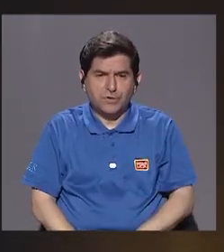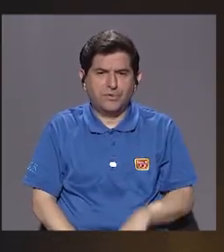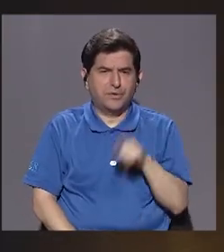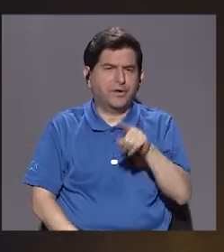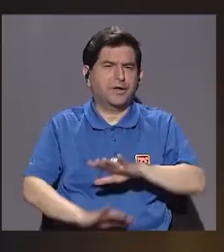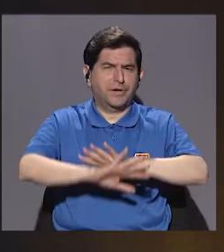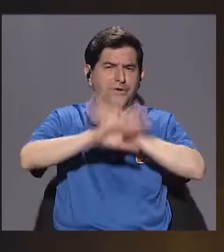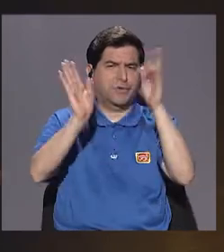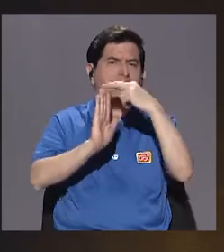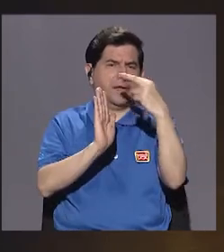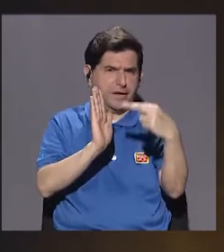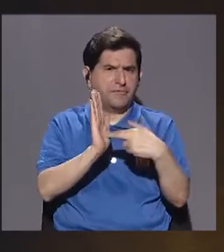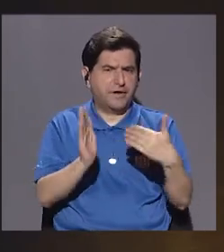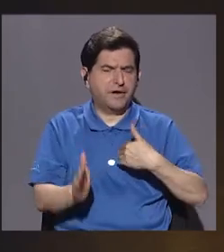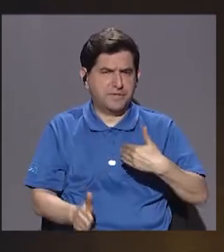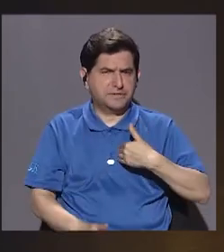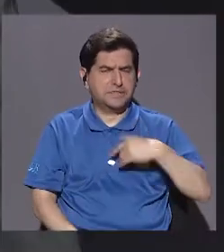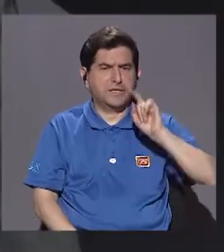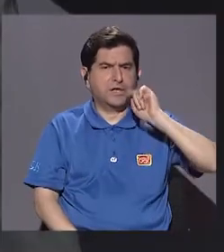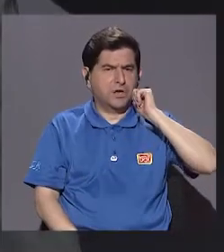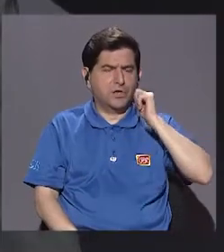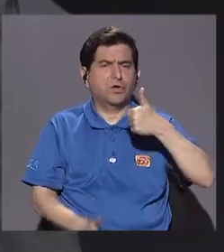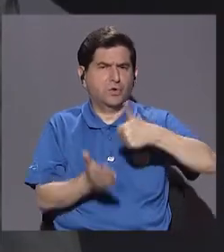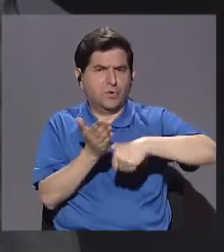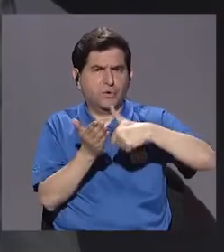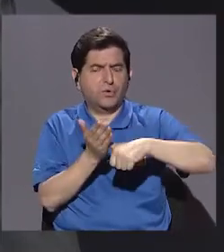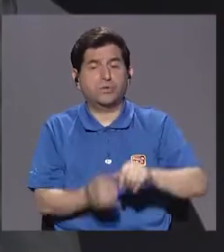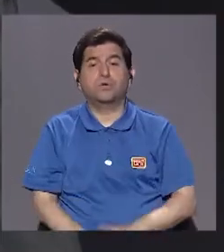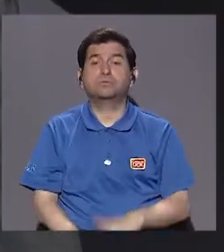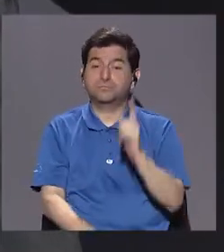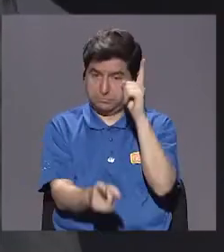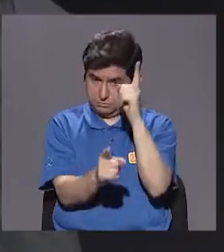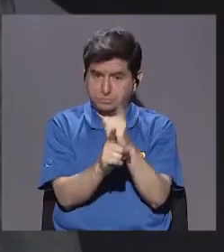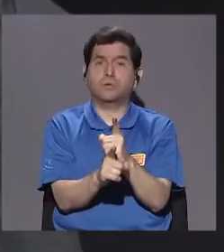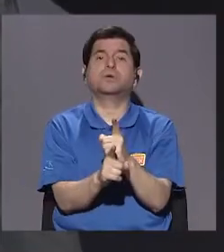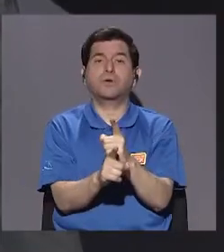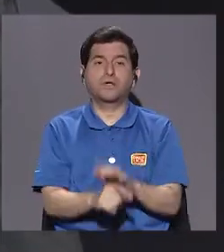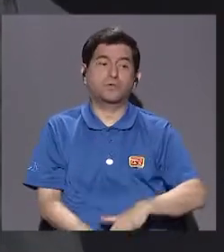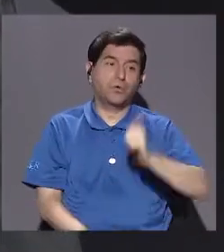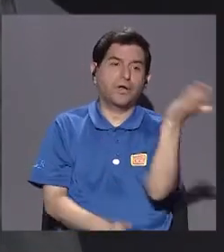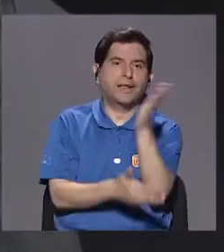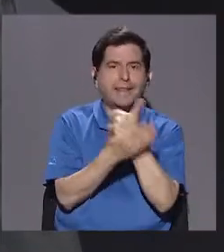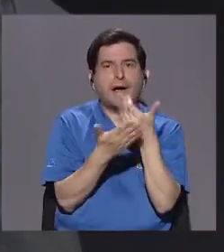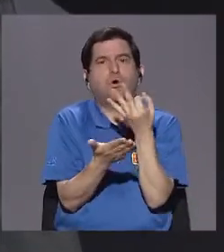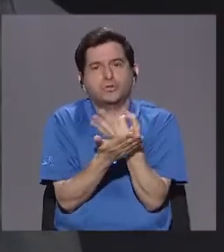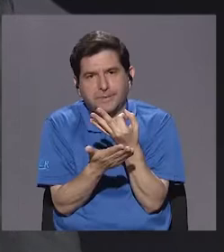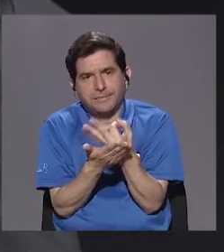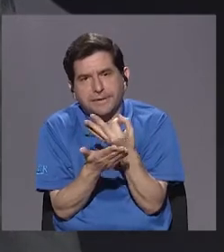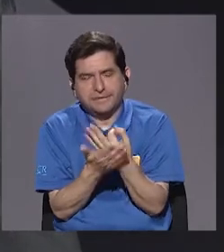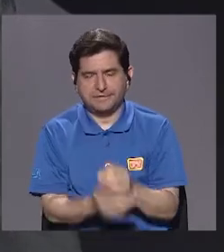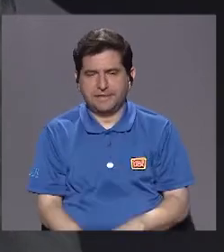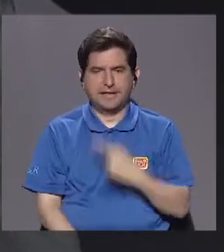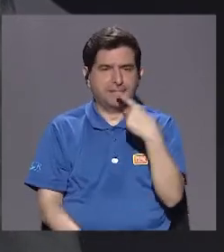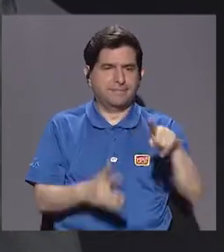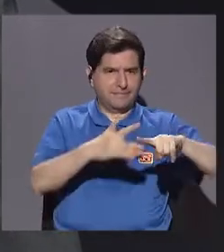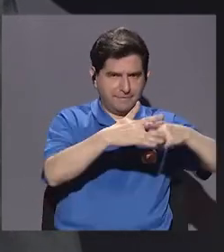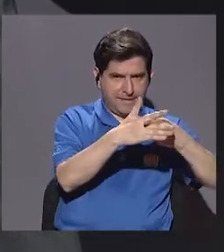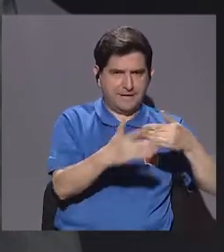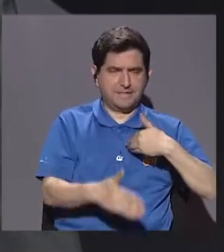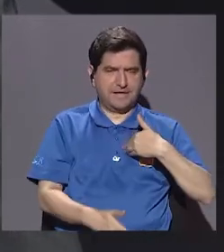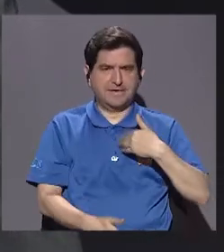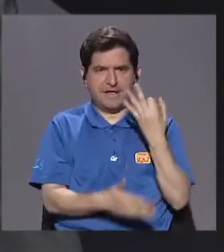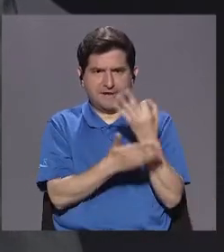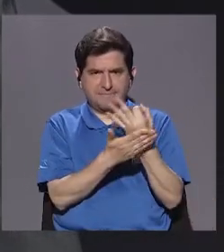arreglado en el código electoral correcto esa es la otra parte del financiamiento le decía al inicio que es tenemos un